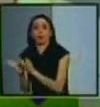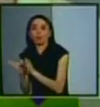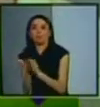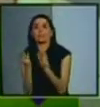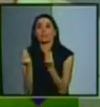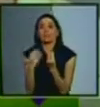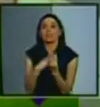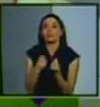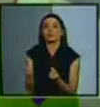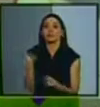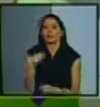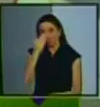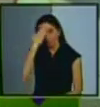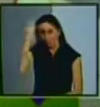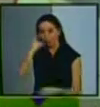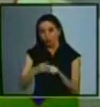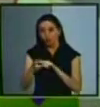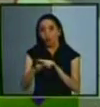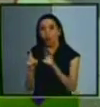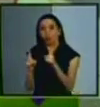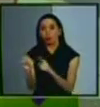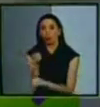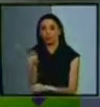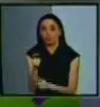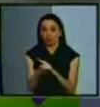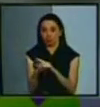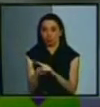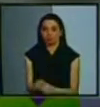temen que aparezcan los ya famosos cuchillos.